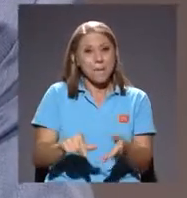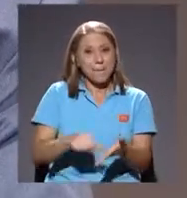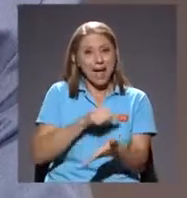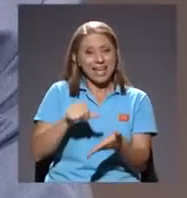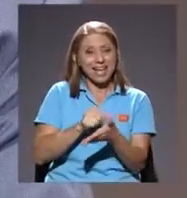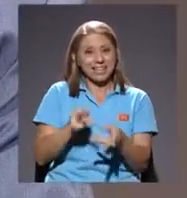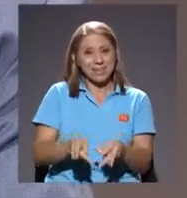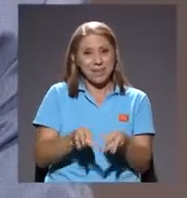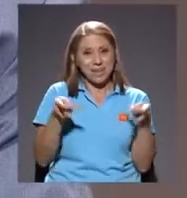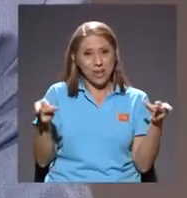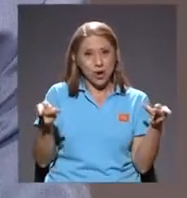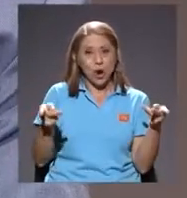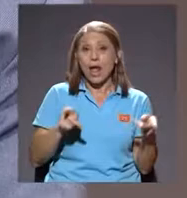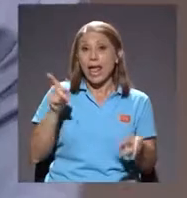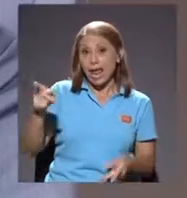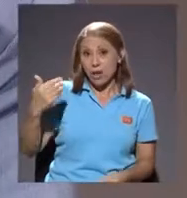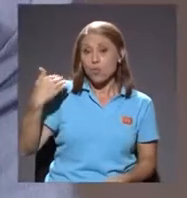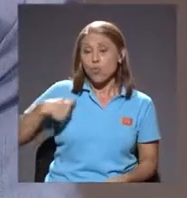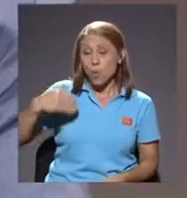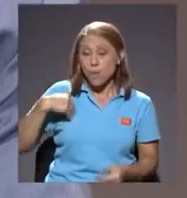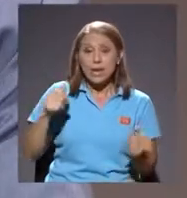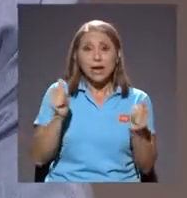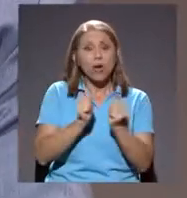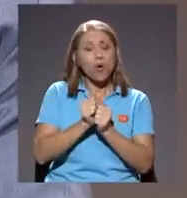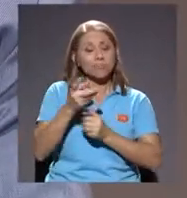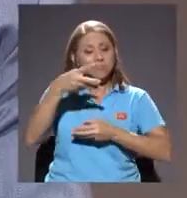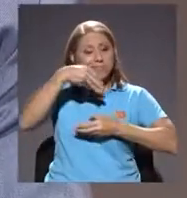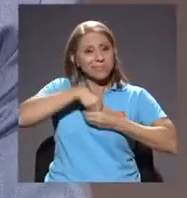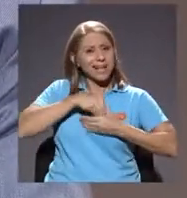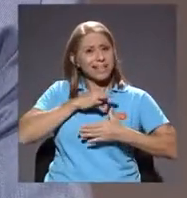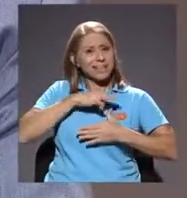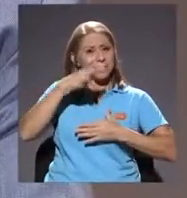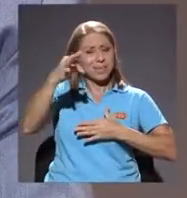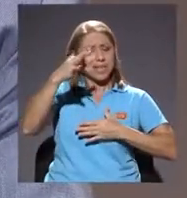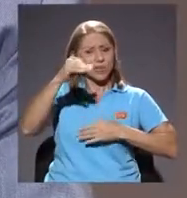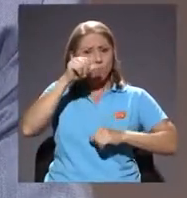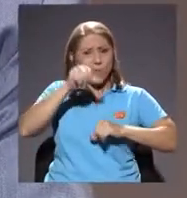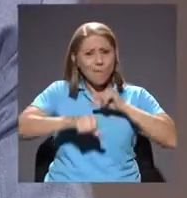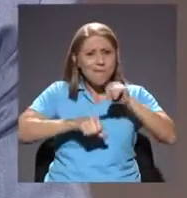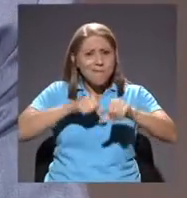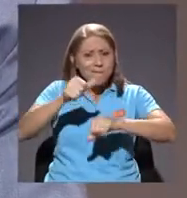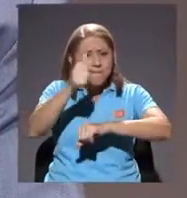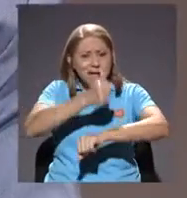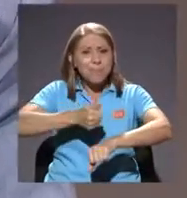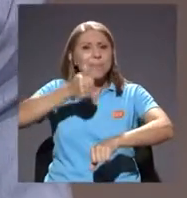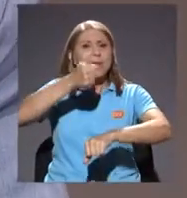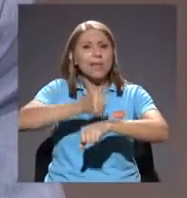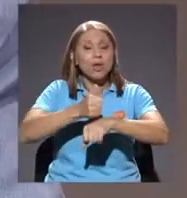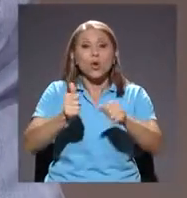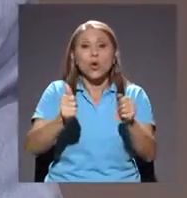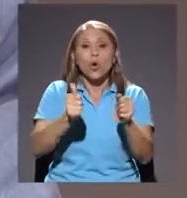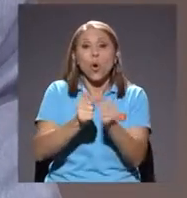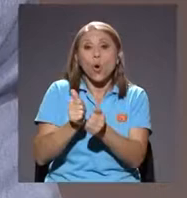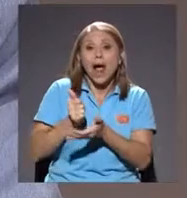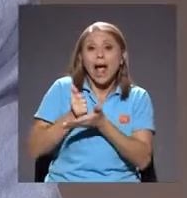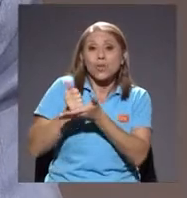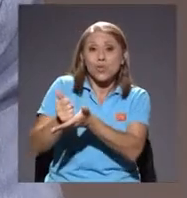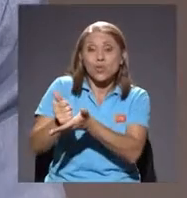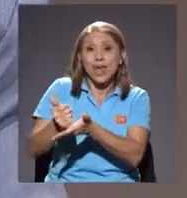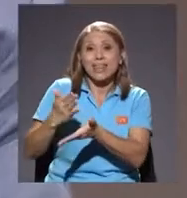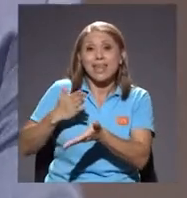hombre con un espíritu emprendedor y logra con la ayuda de mi abuelo